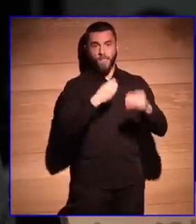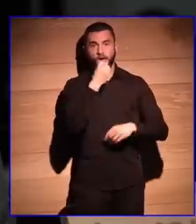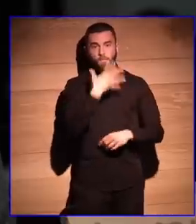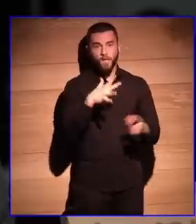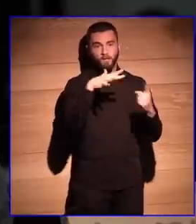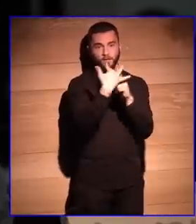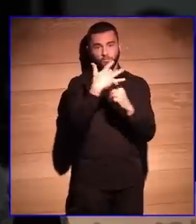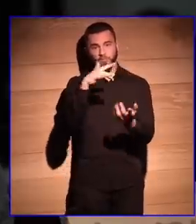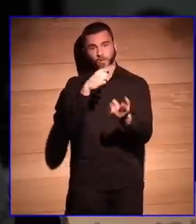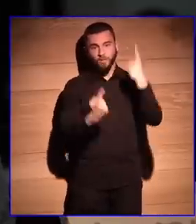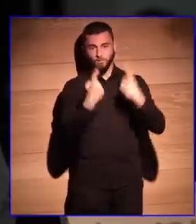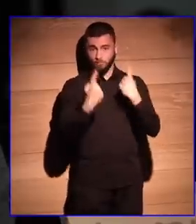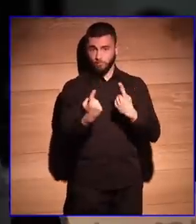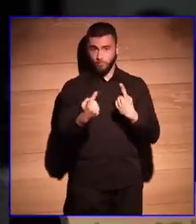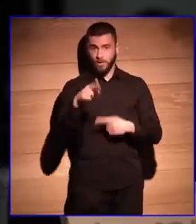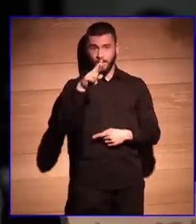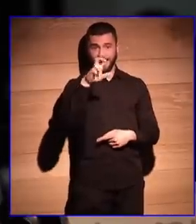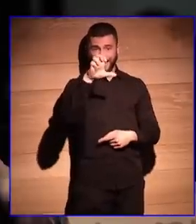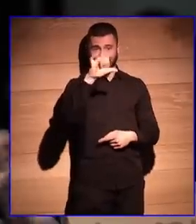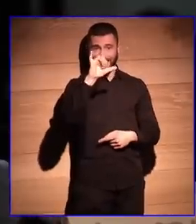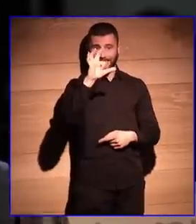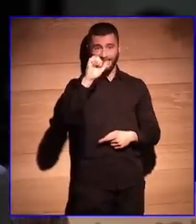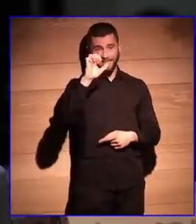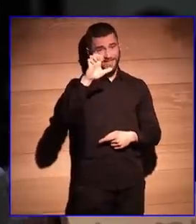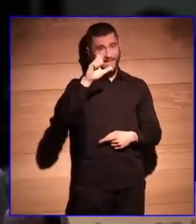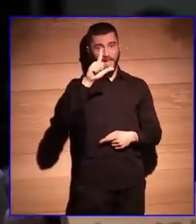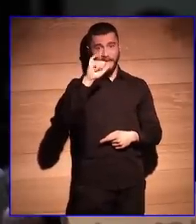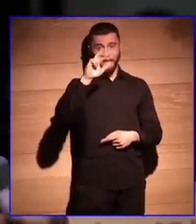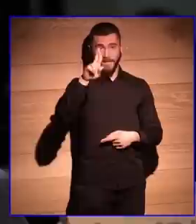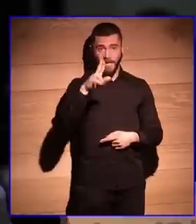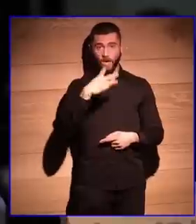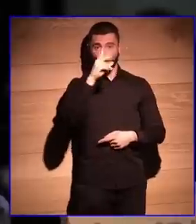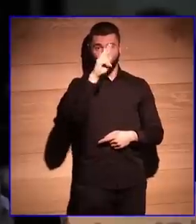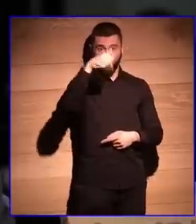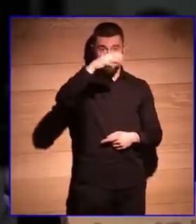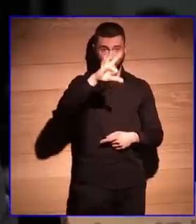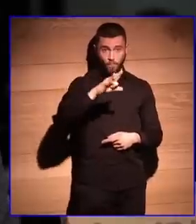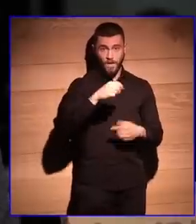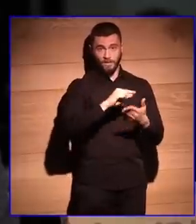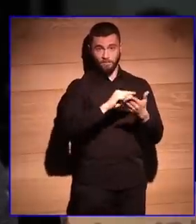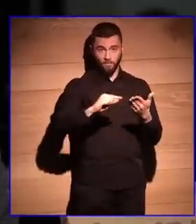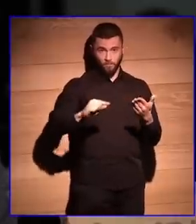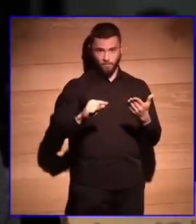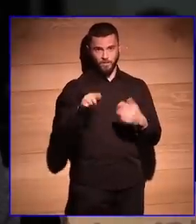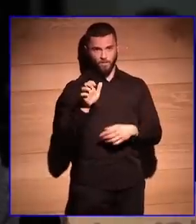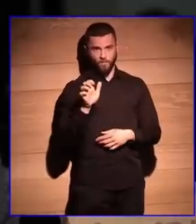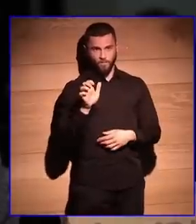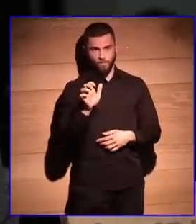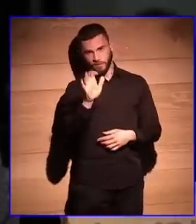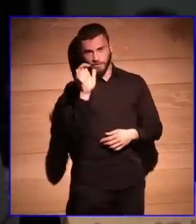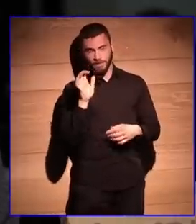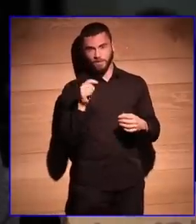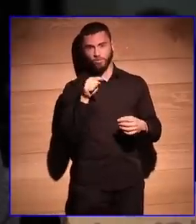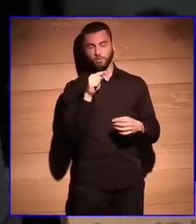circunstancias. Y sin embargo, Richelieu, y mira que Dumas ya era, por razones vocacionales, folletinesco, ese se ha ido